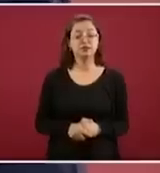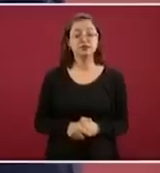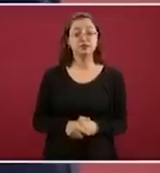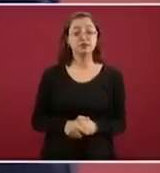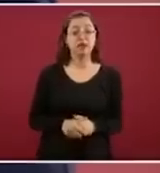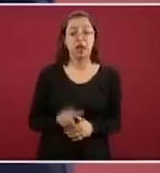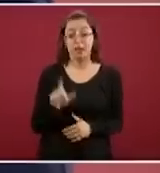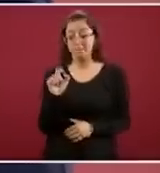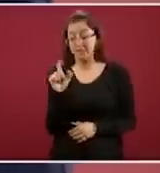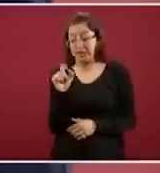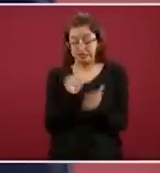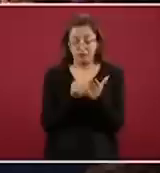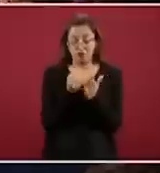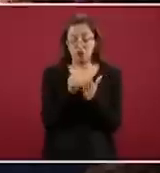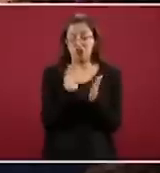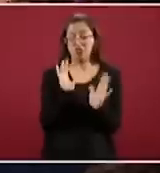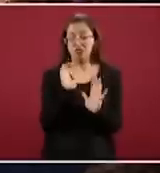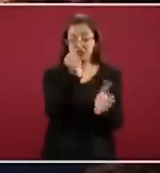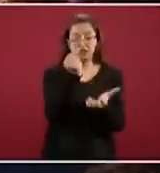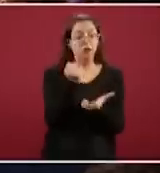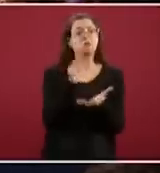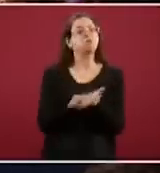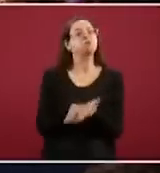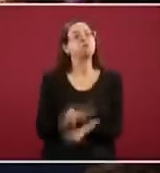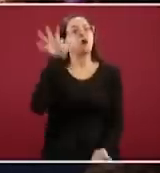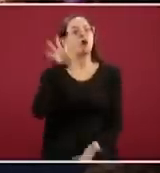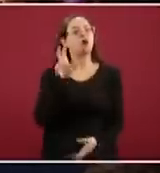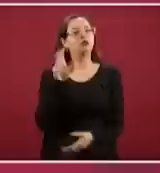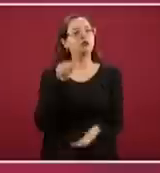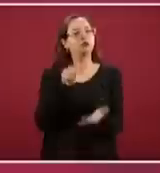de 20 a 300.